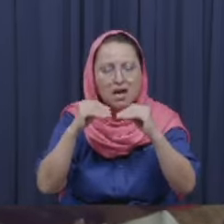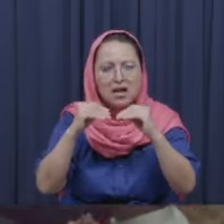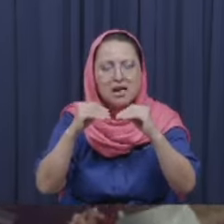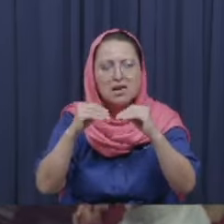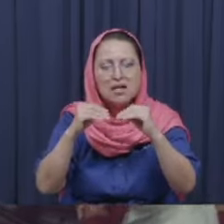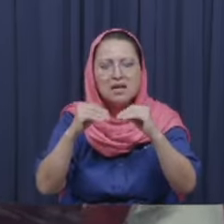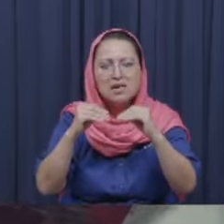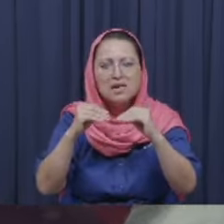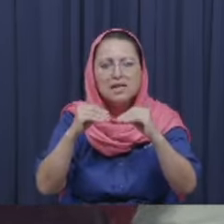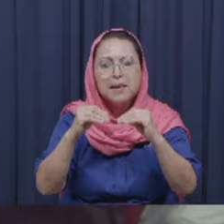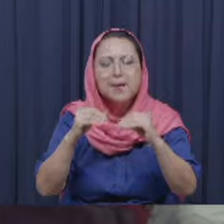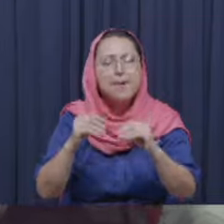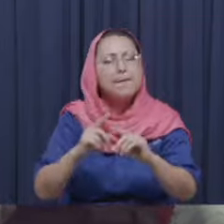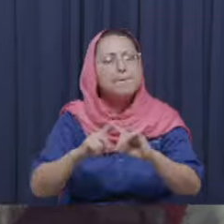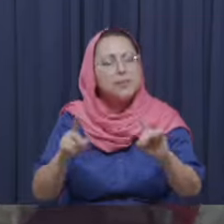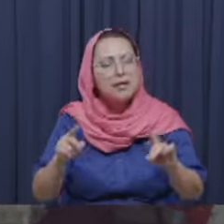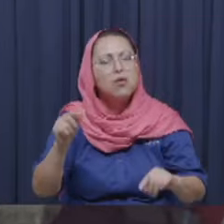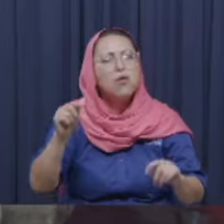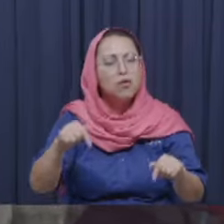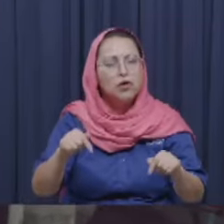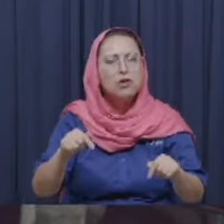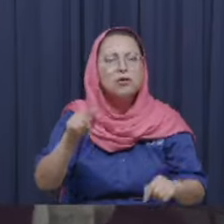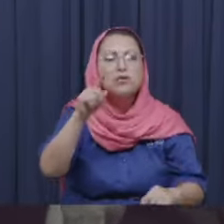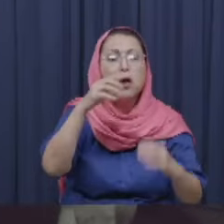A todos nos habló el Señor.